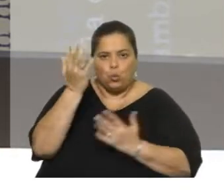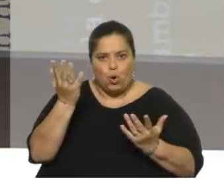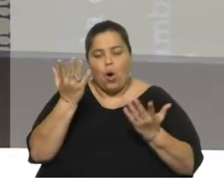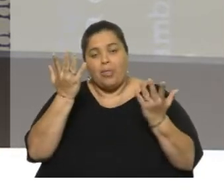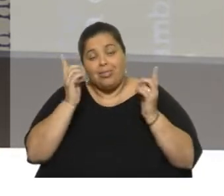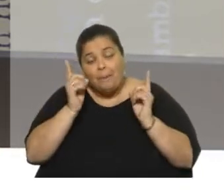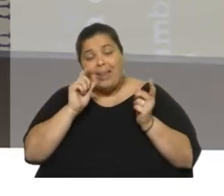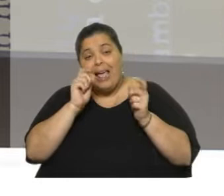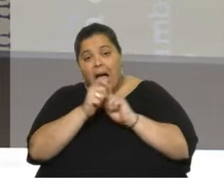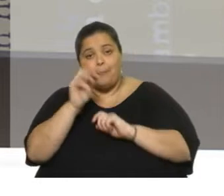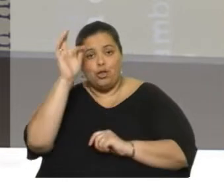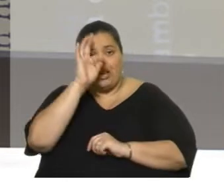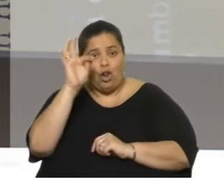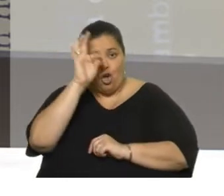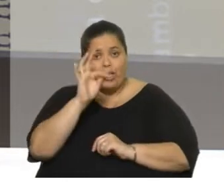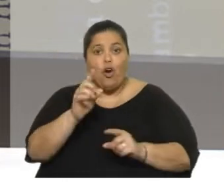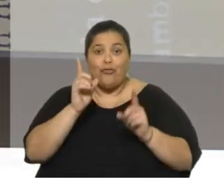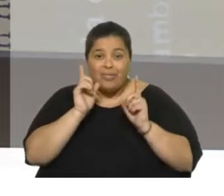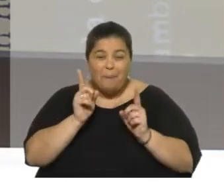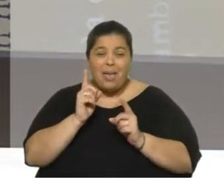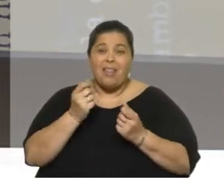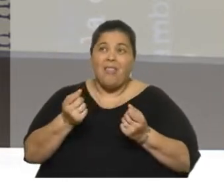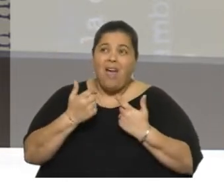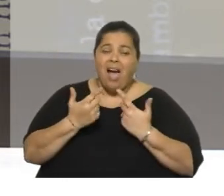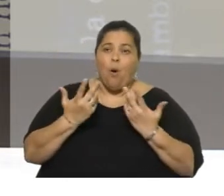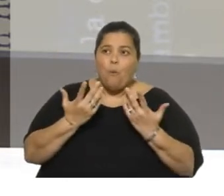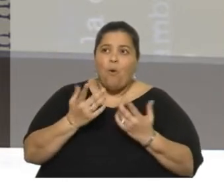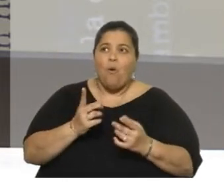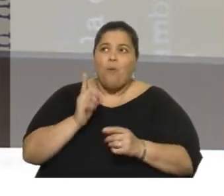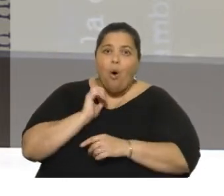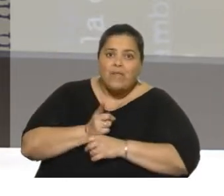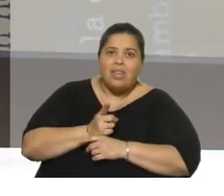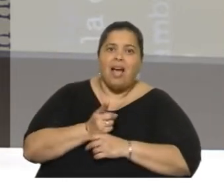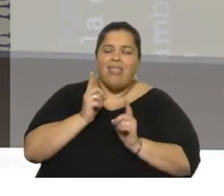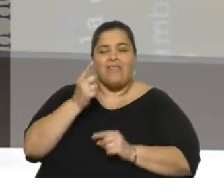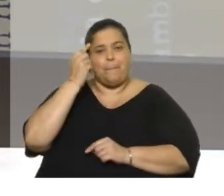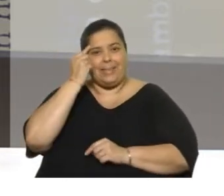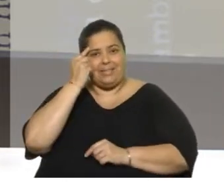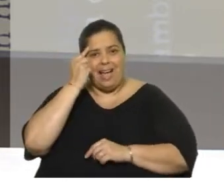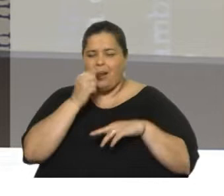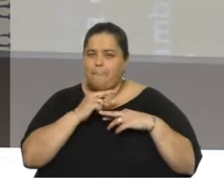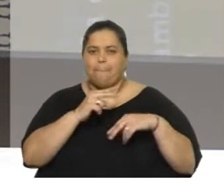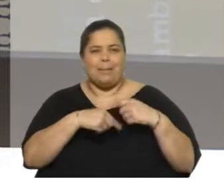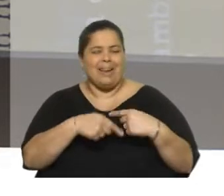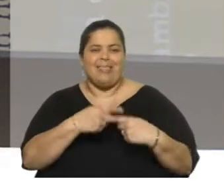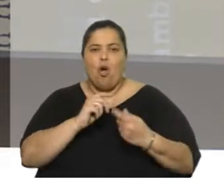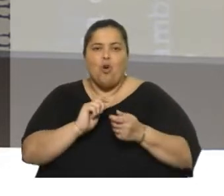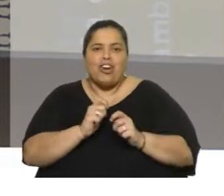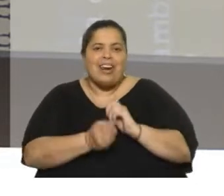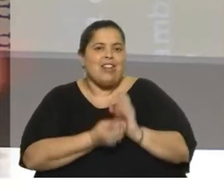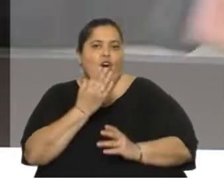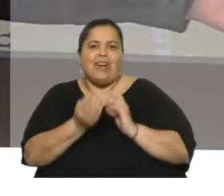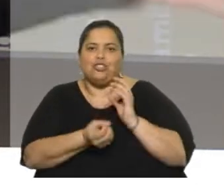cambio tecnológico también obliga a pensar permanentemente en una renovación de lo que sabíamos